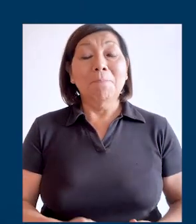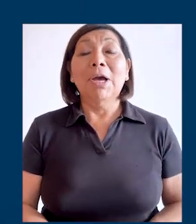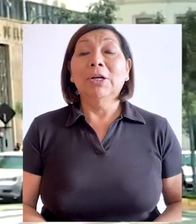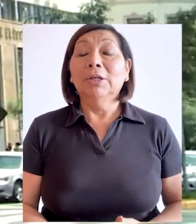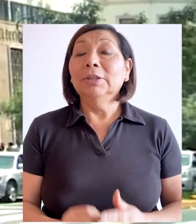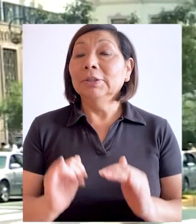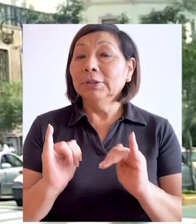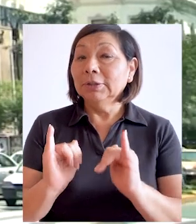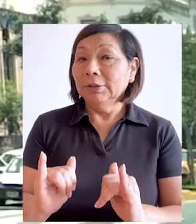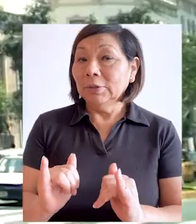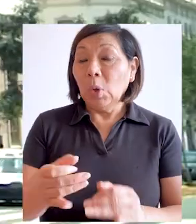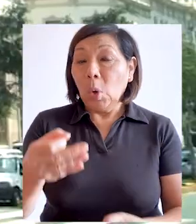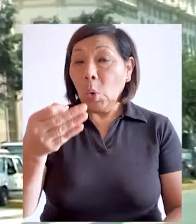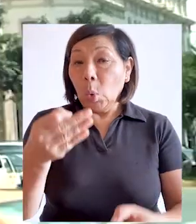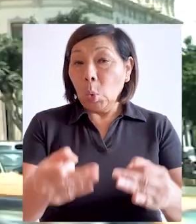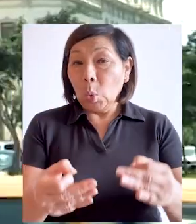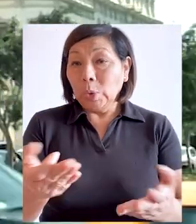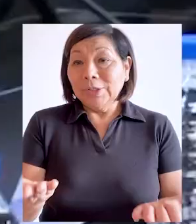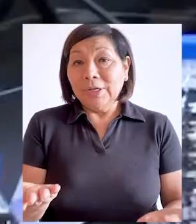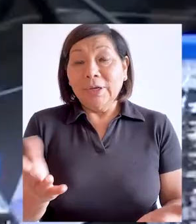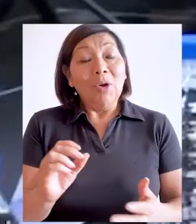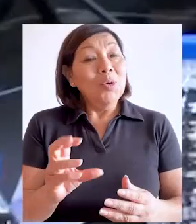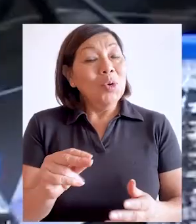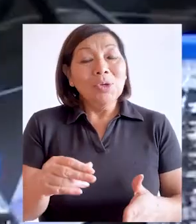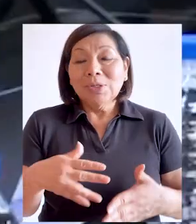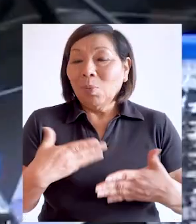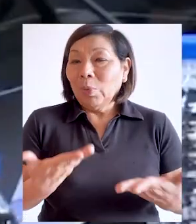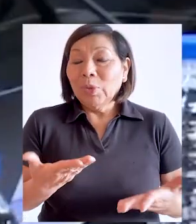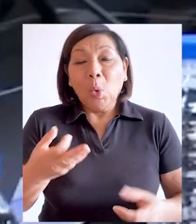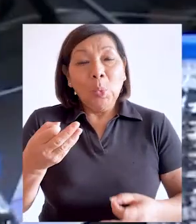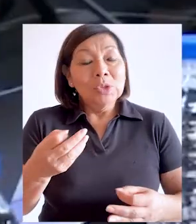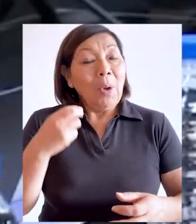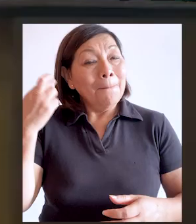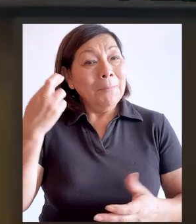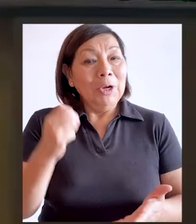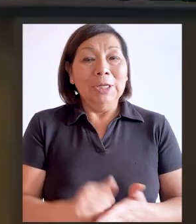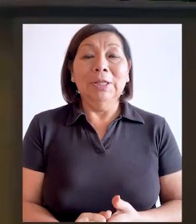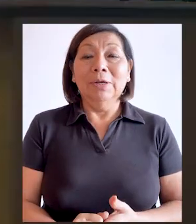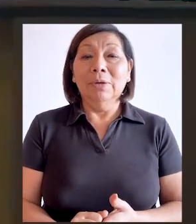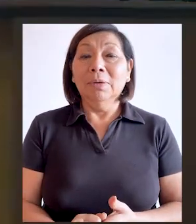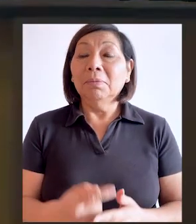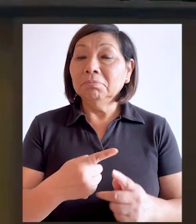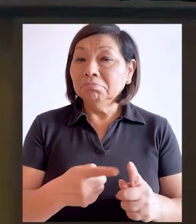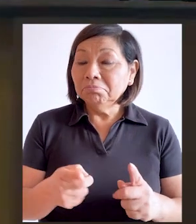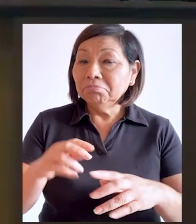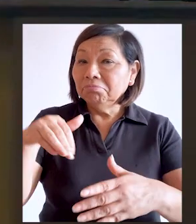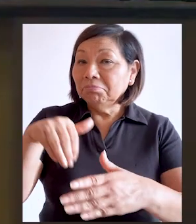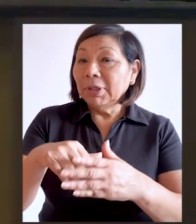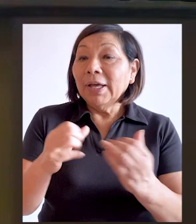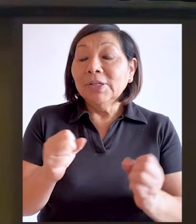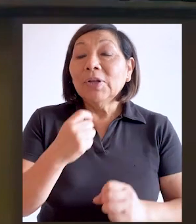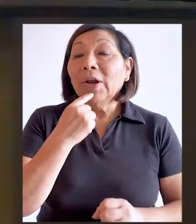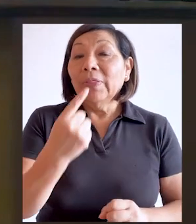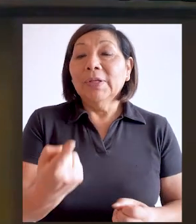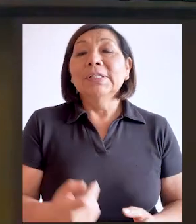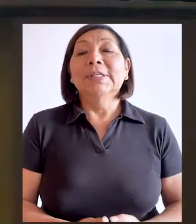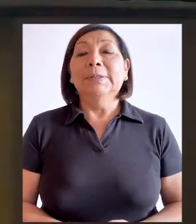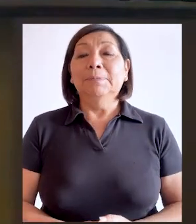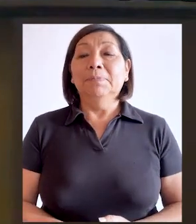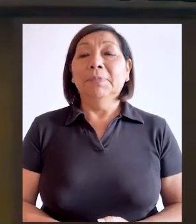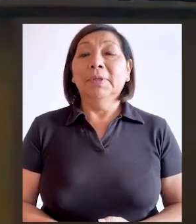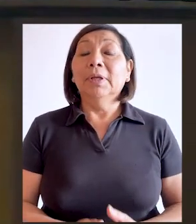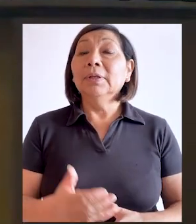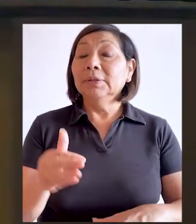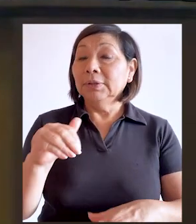Derechos Humanos, dejando entrever que dicha sentencia supondría que no se puede aplicar el juicio político a los magistrados de un órgano electoral, y eso no dice